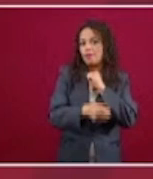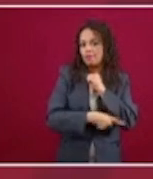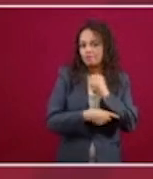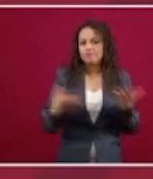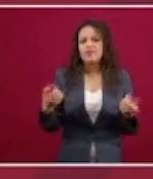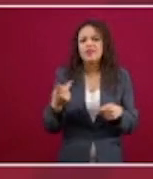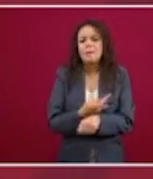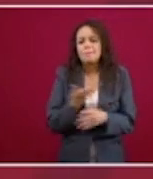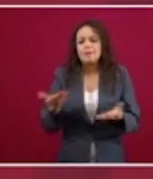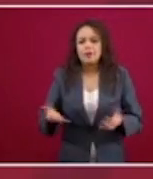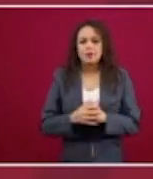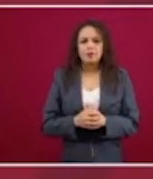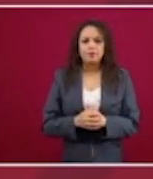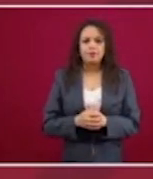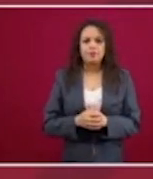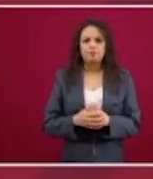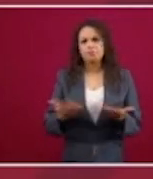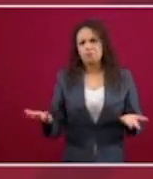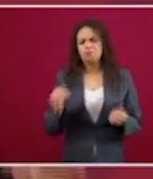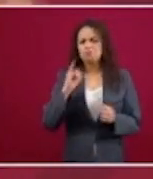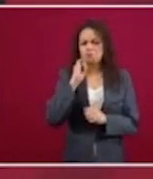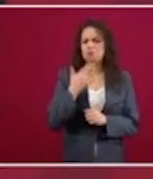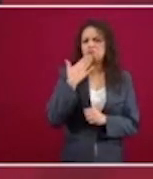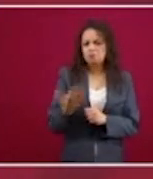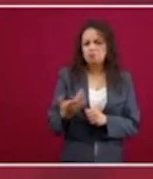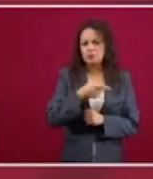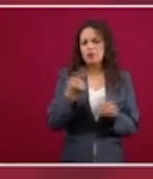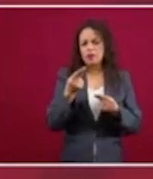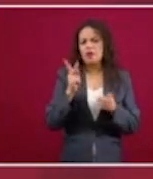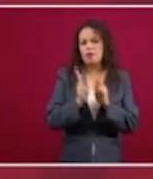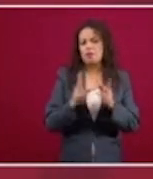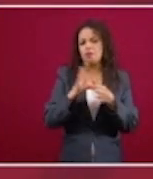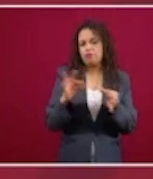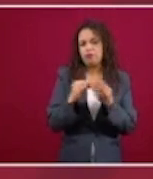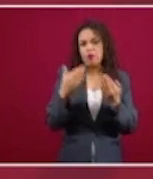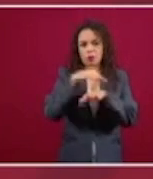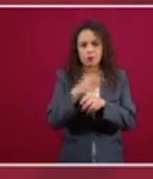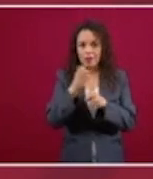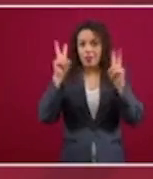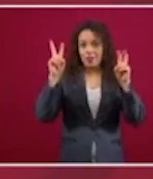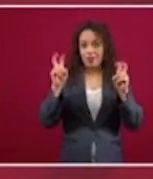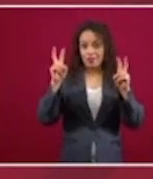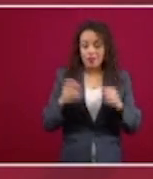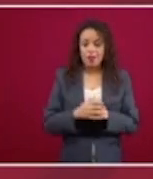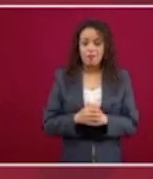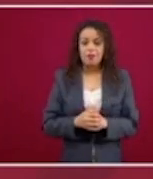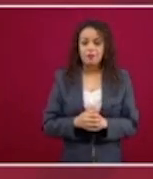no viene mal el que tratemos el tema porque seguramente los senadores lo